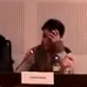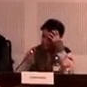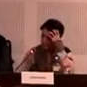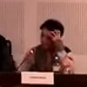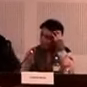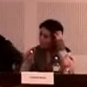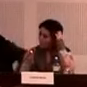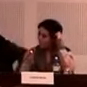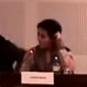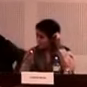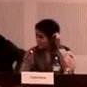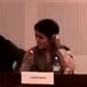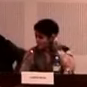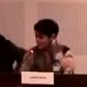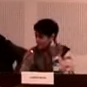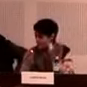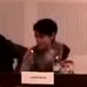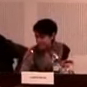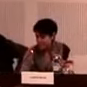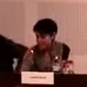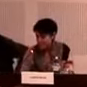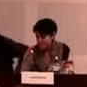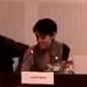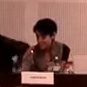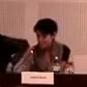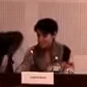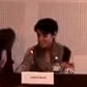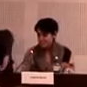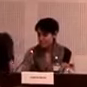personas que parece que es todo lo que sale de ahí.